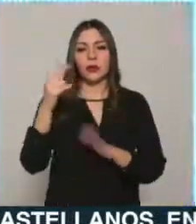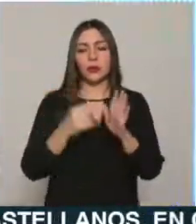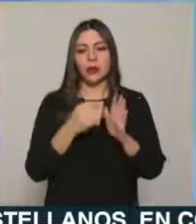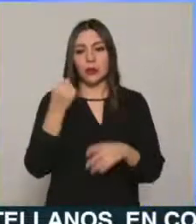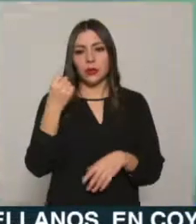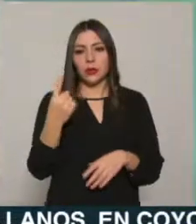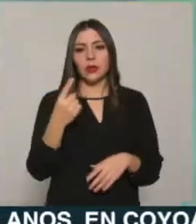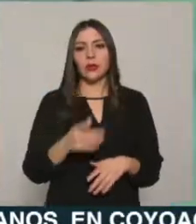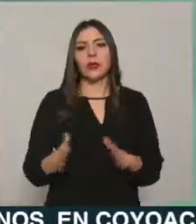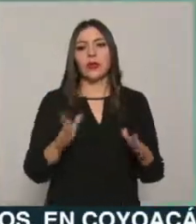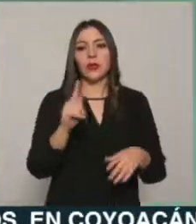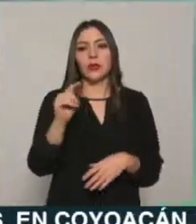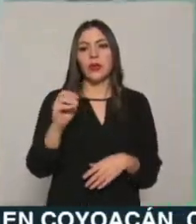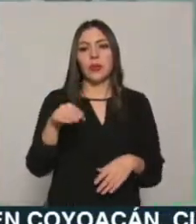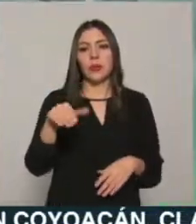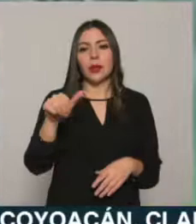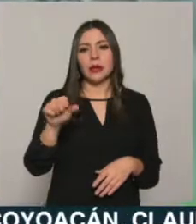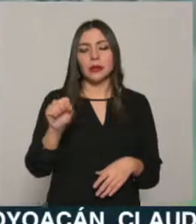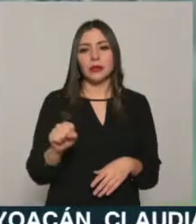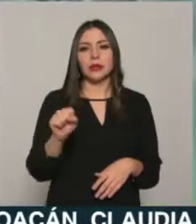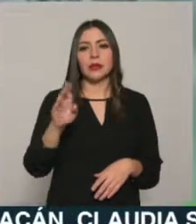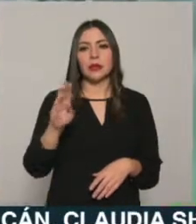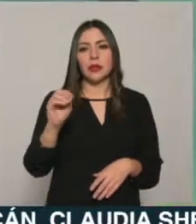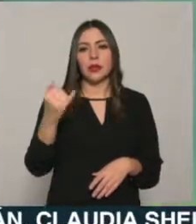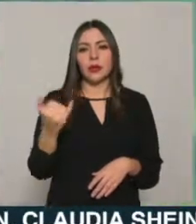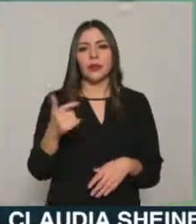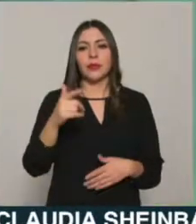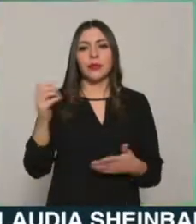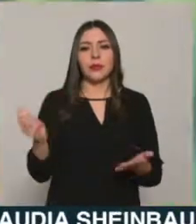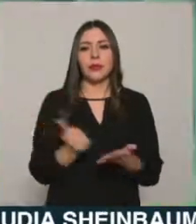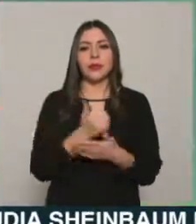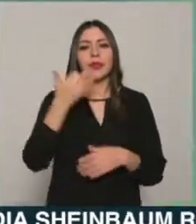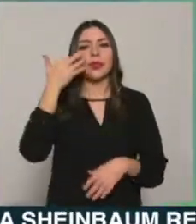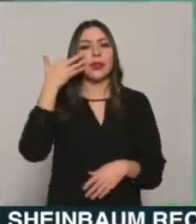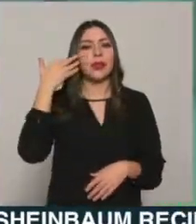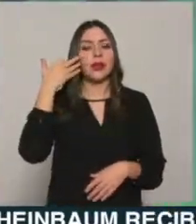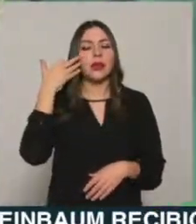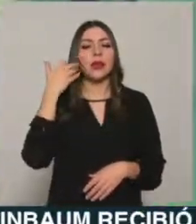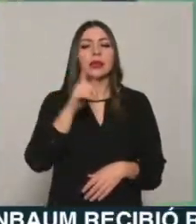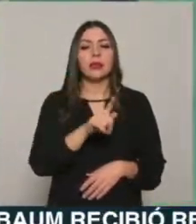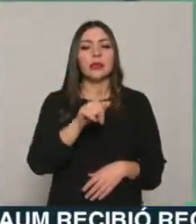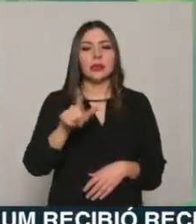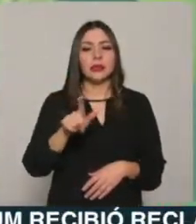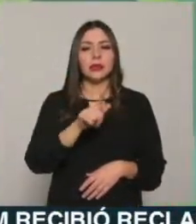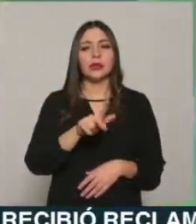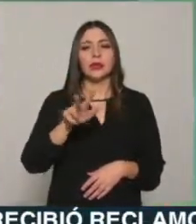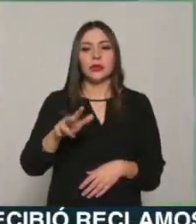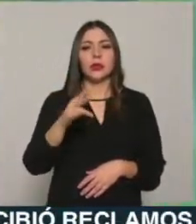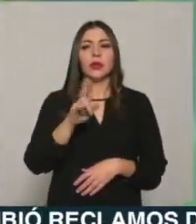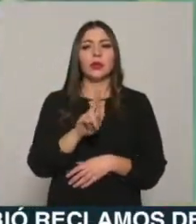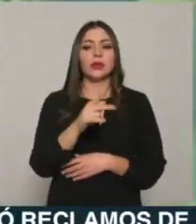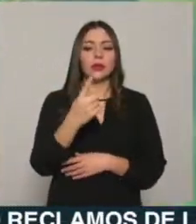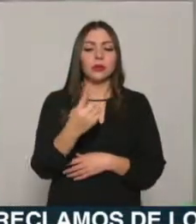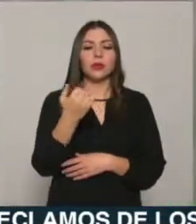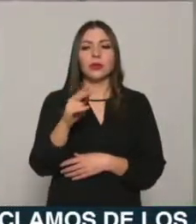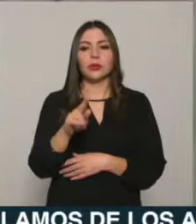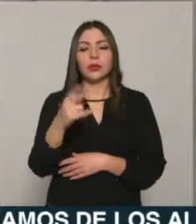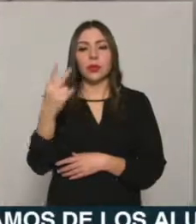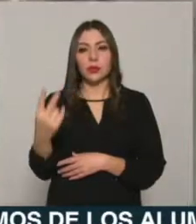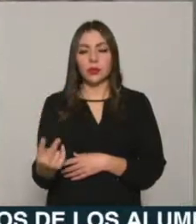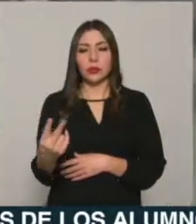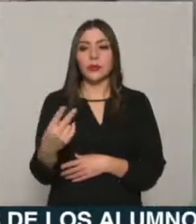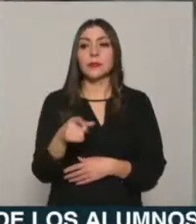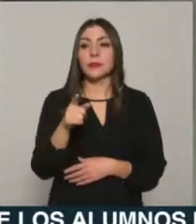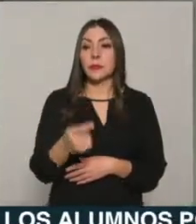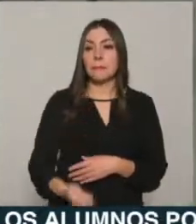2001. Tomás Boy fue campeón de la Liga con los Tigres en la temporada 77-78 y 81-82. Fue